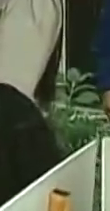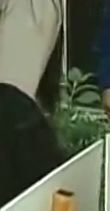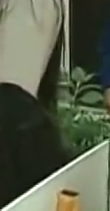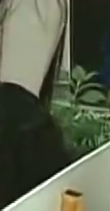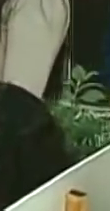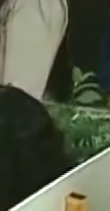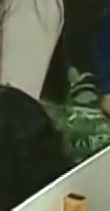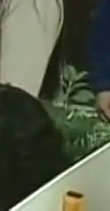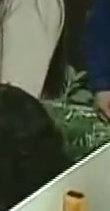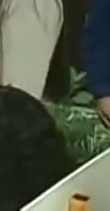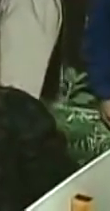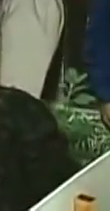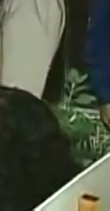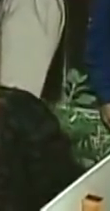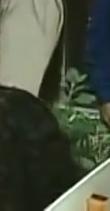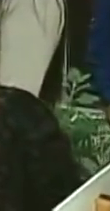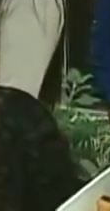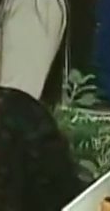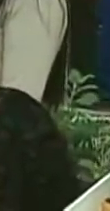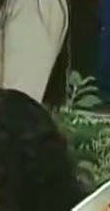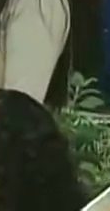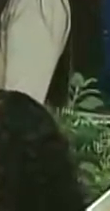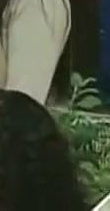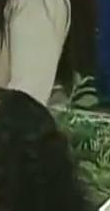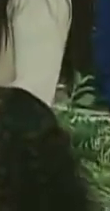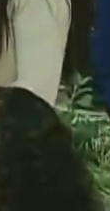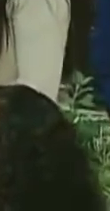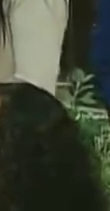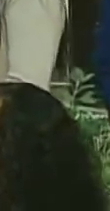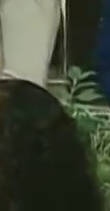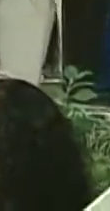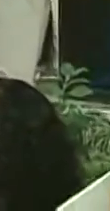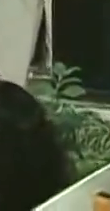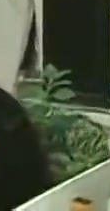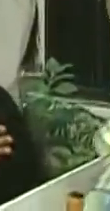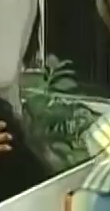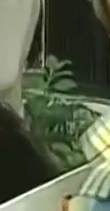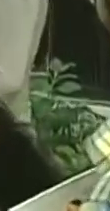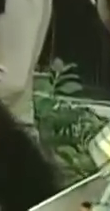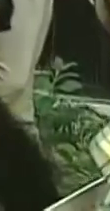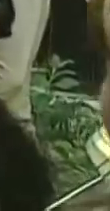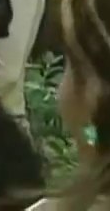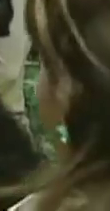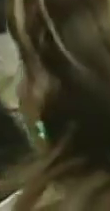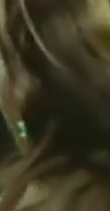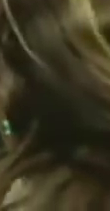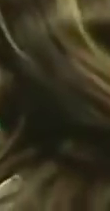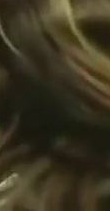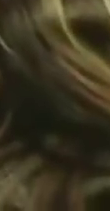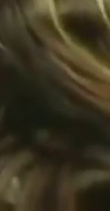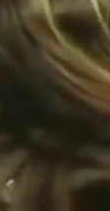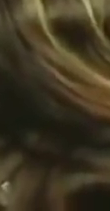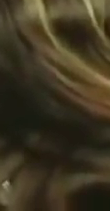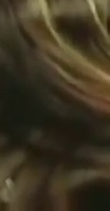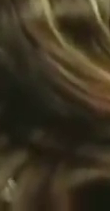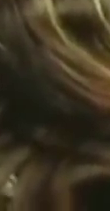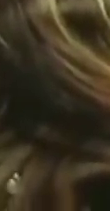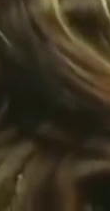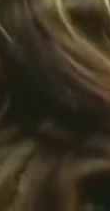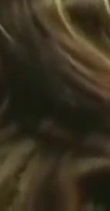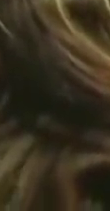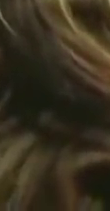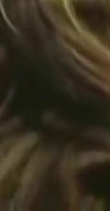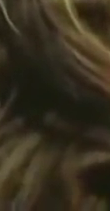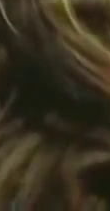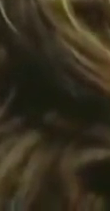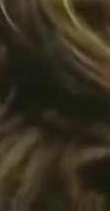a las familias presentes y además le entrega las llaves de su vivienda, haciendo realidad este sueño en estos días, en estas